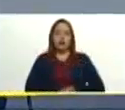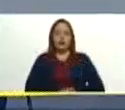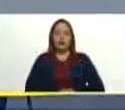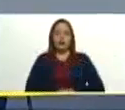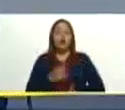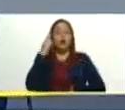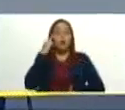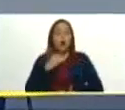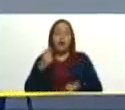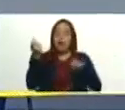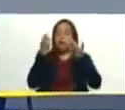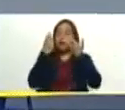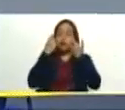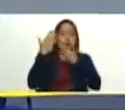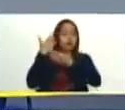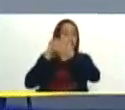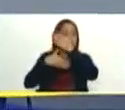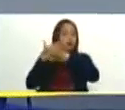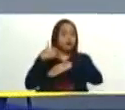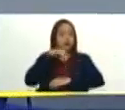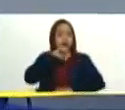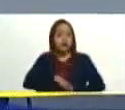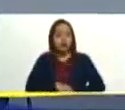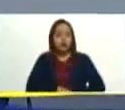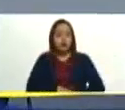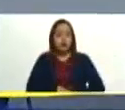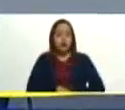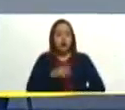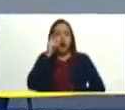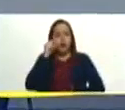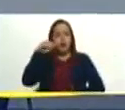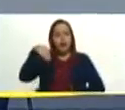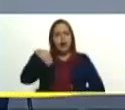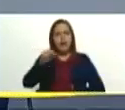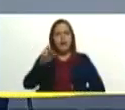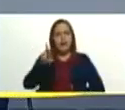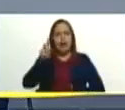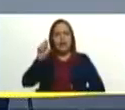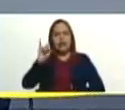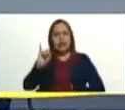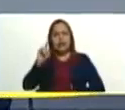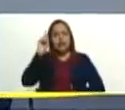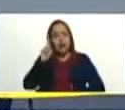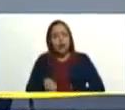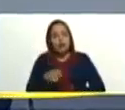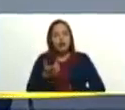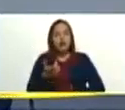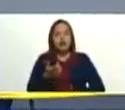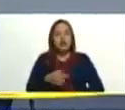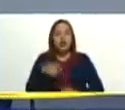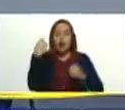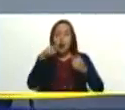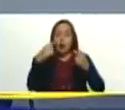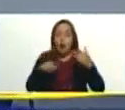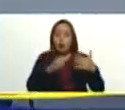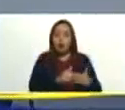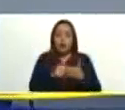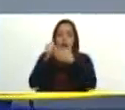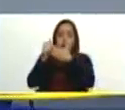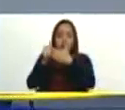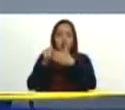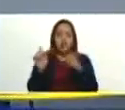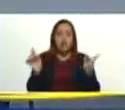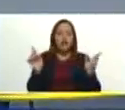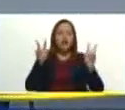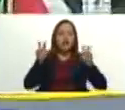Bolívar nos los enseñó. José Martí también lo hizo. Y otros líderes contemporáneos de